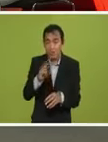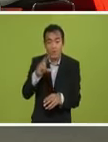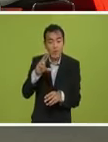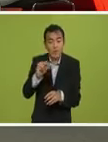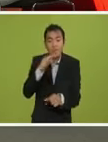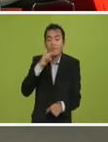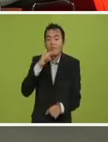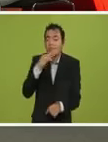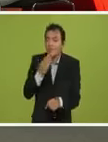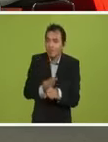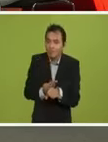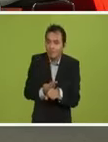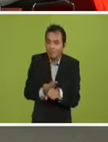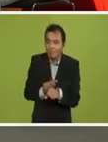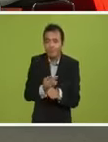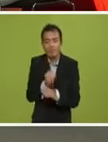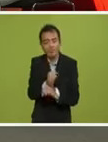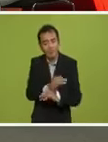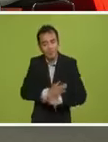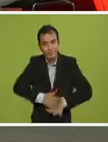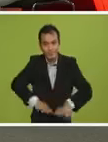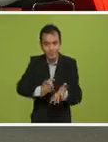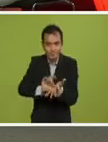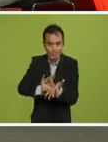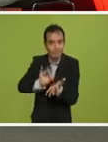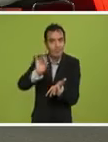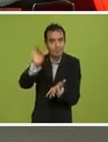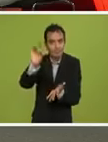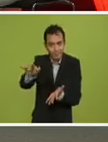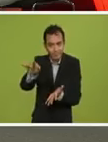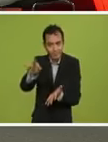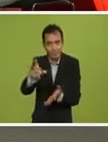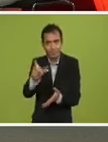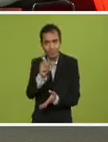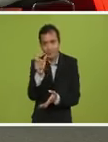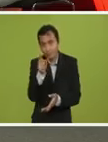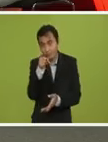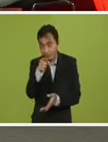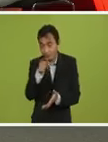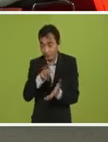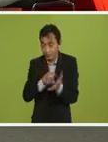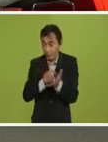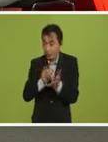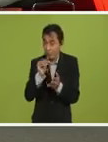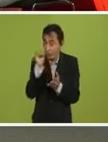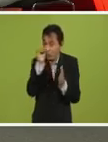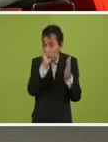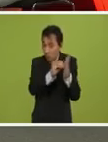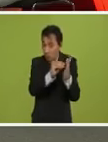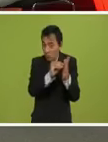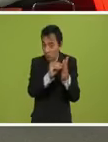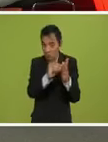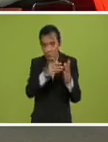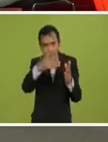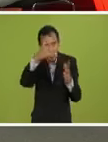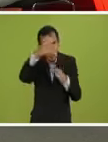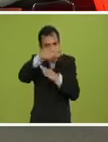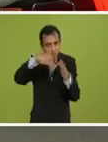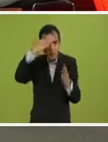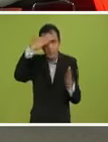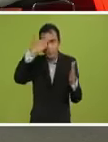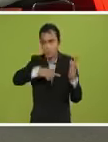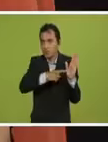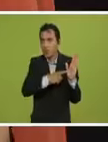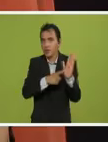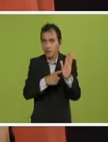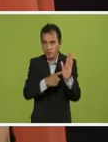responsable del material que se sube. Y cuando tú lo pones, lo publicas en tu muro, lo publicas en Instagram, en